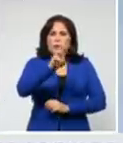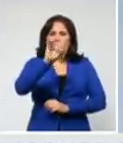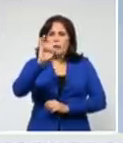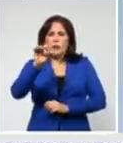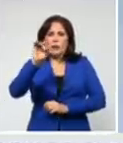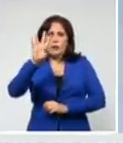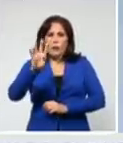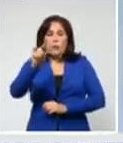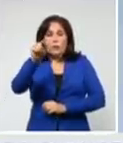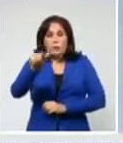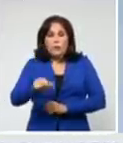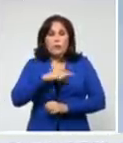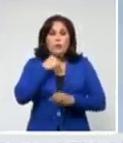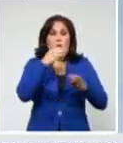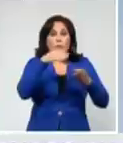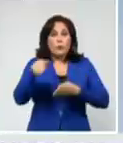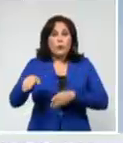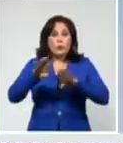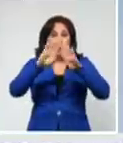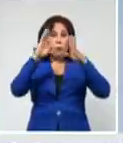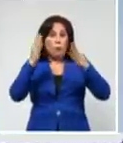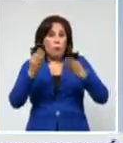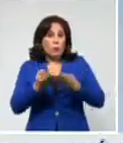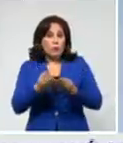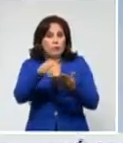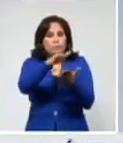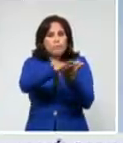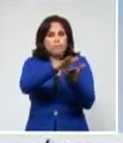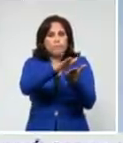5.374 personas, y ya se acumulan